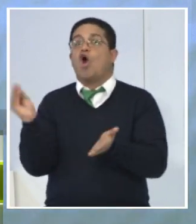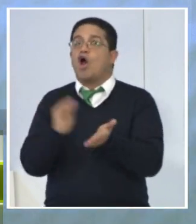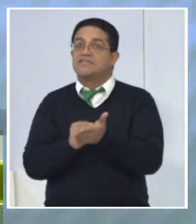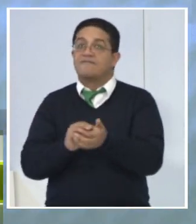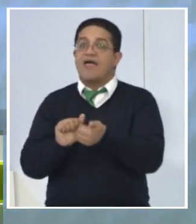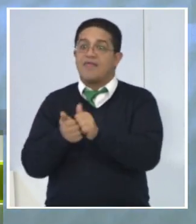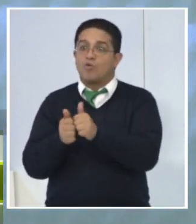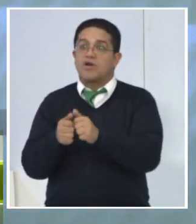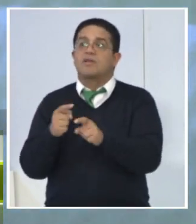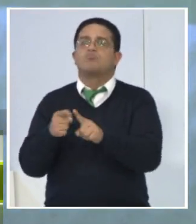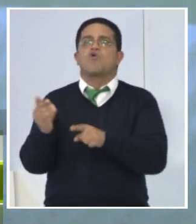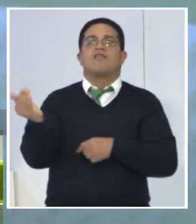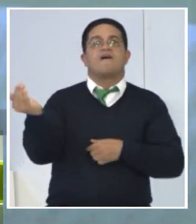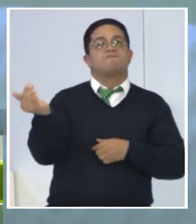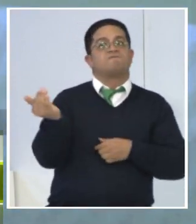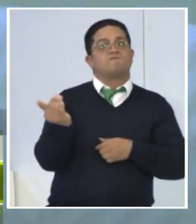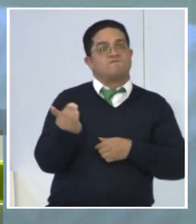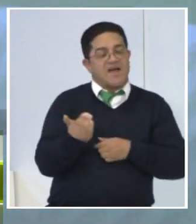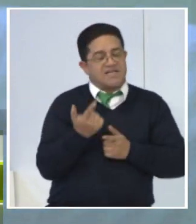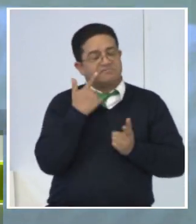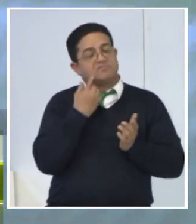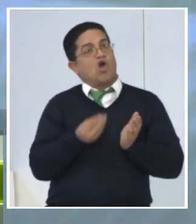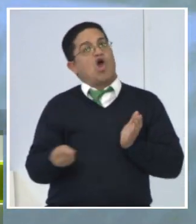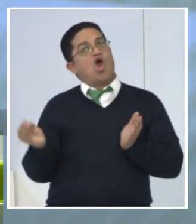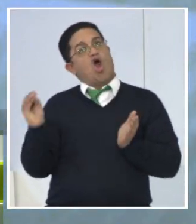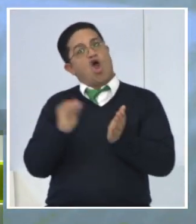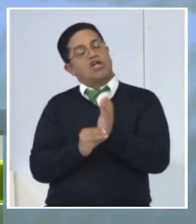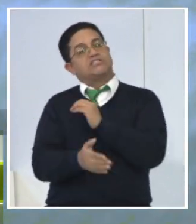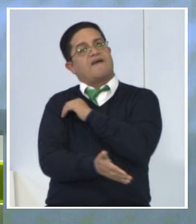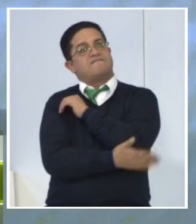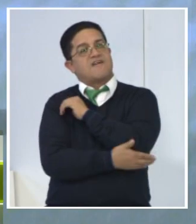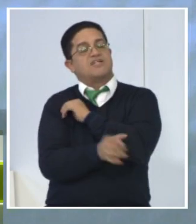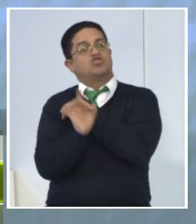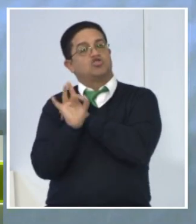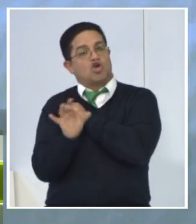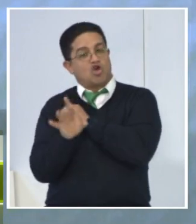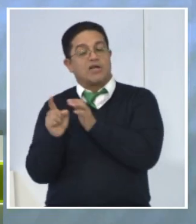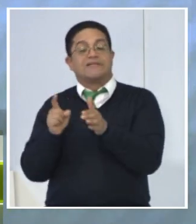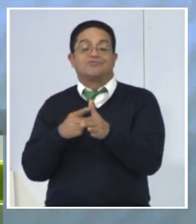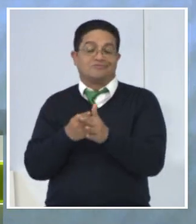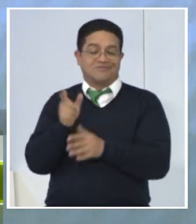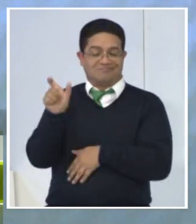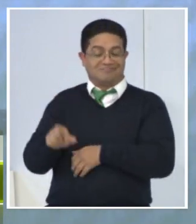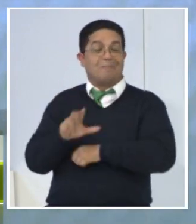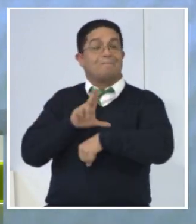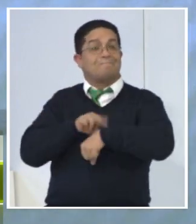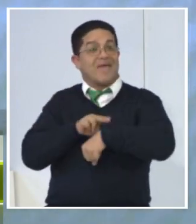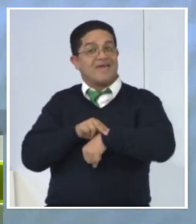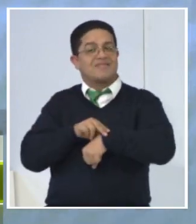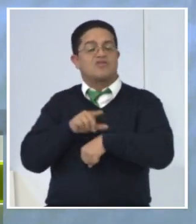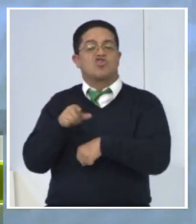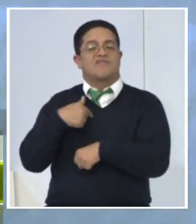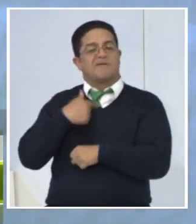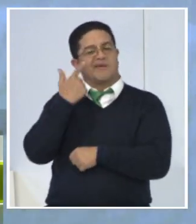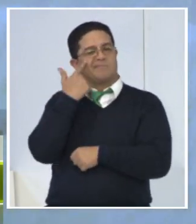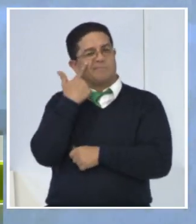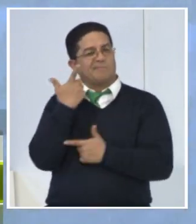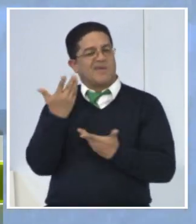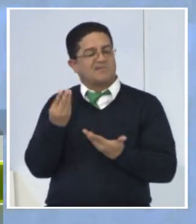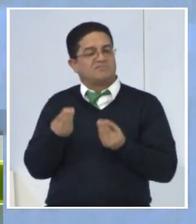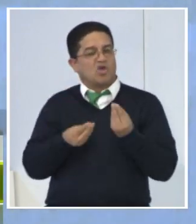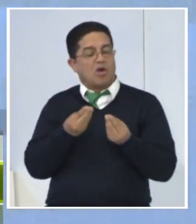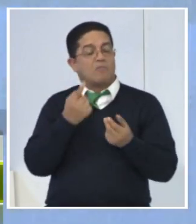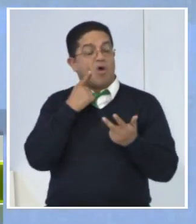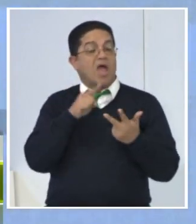a los meses con una recaída de esto, y entonces ahí es donde el médico especialista debe replantear y ver qué otras opciones